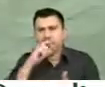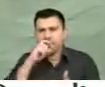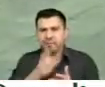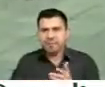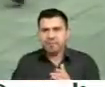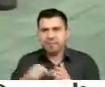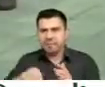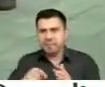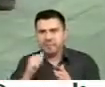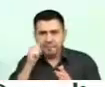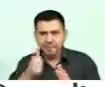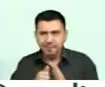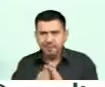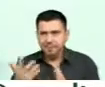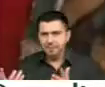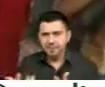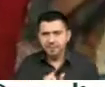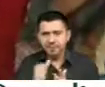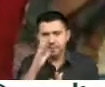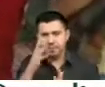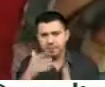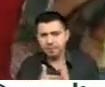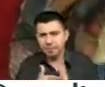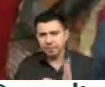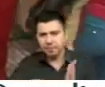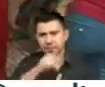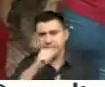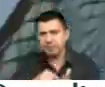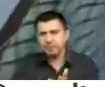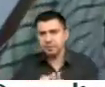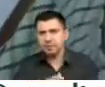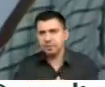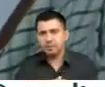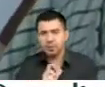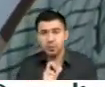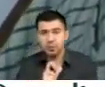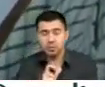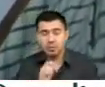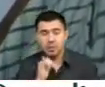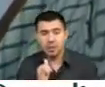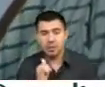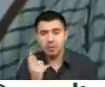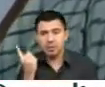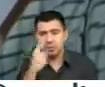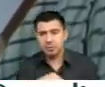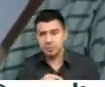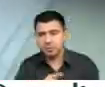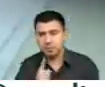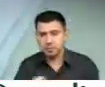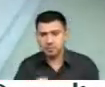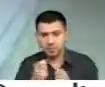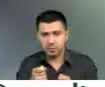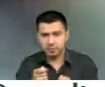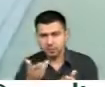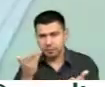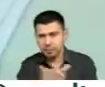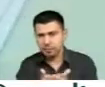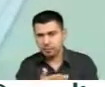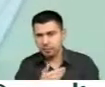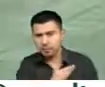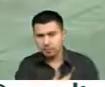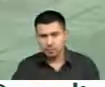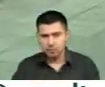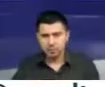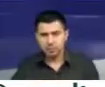se esperan recoger unas 5.000 firmas aquí en la ciudad de Cúcuta, donde el día jueves serán enviadas junto al pliego de peticiones al presidente Juan Manuel